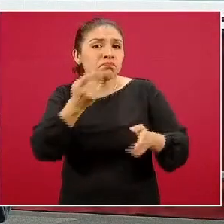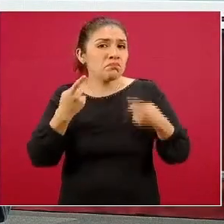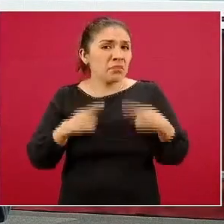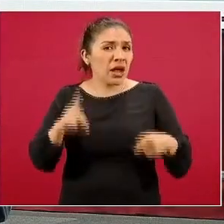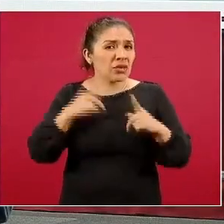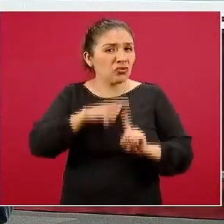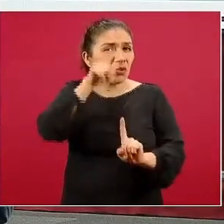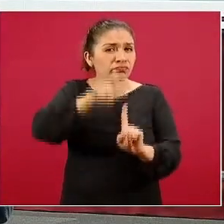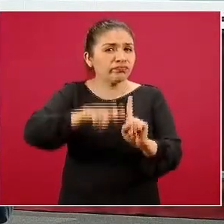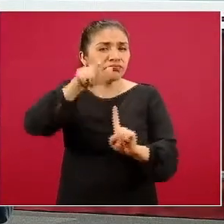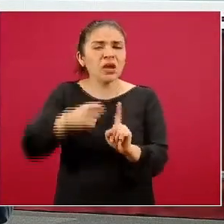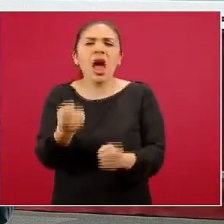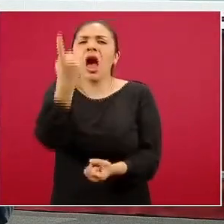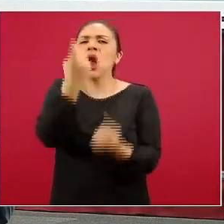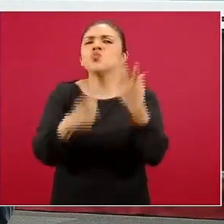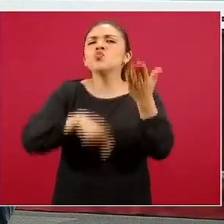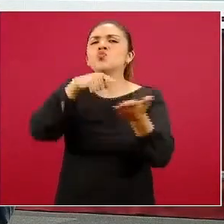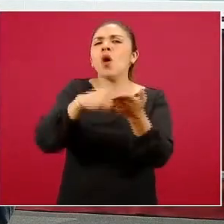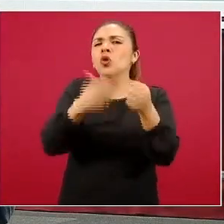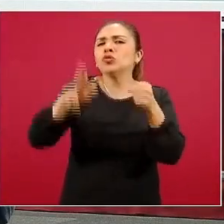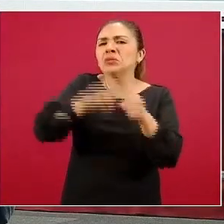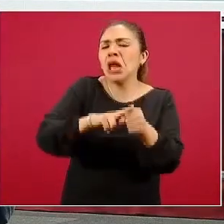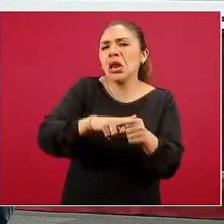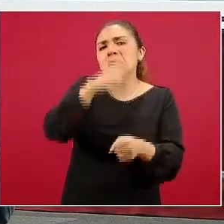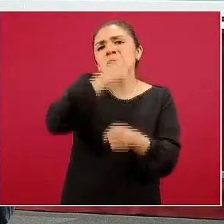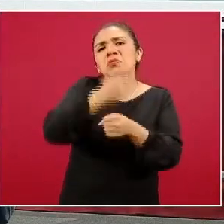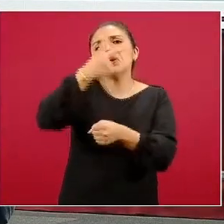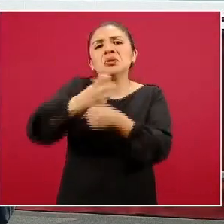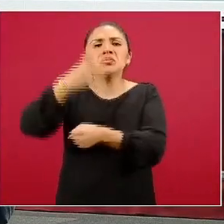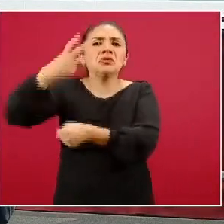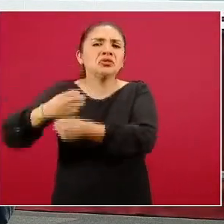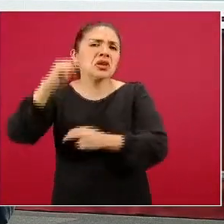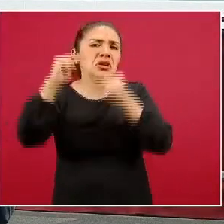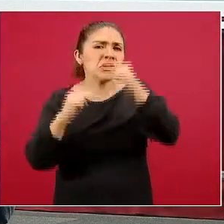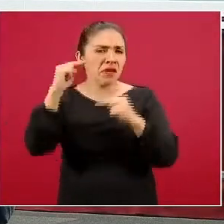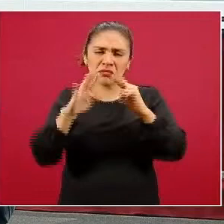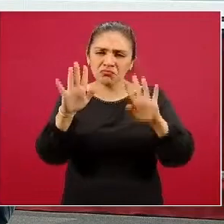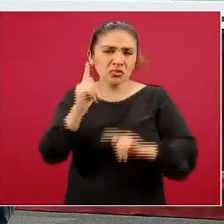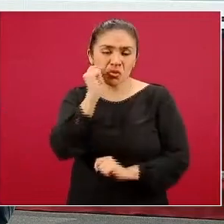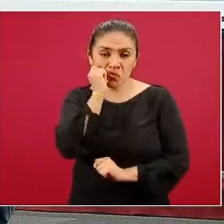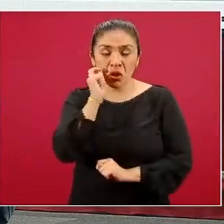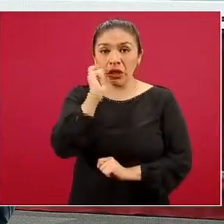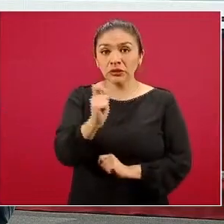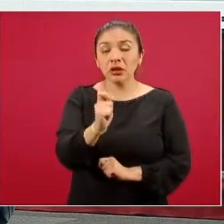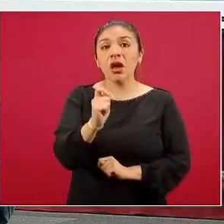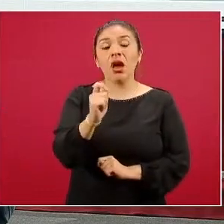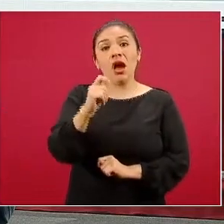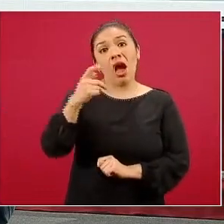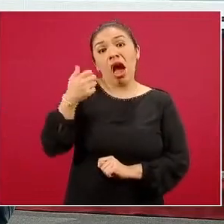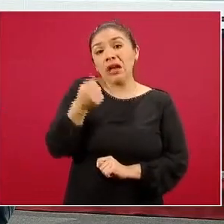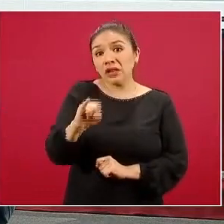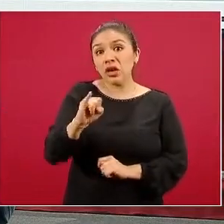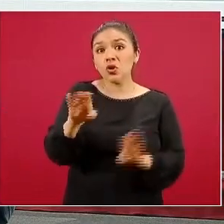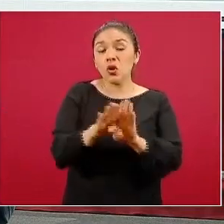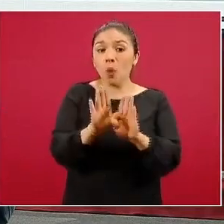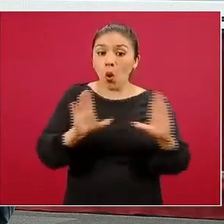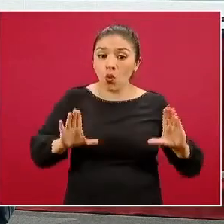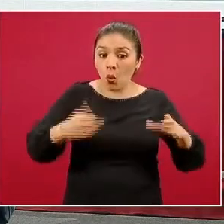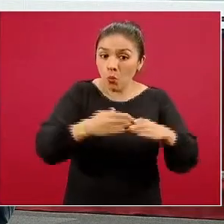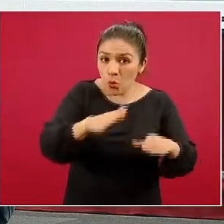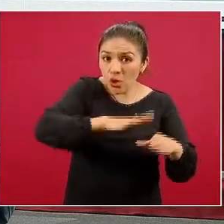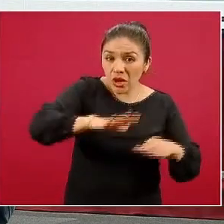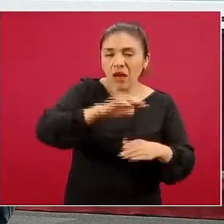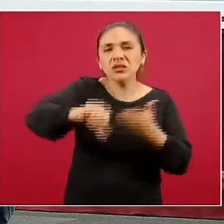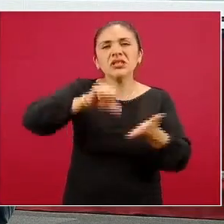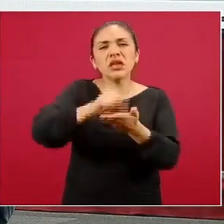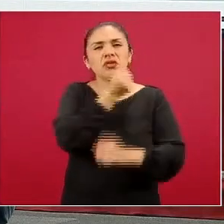alguna unidad de atención médica, sea del primer, segundo, tercer nivel de atención, es decir, tanto a nivel comunitario, centros